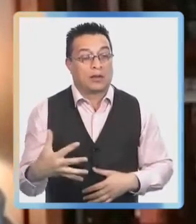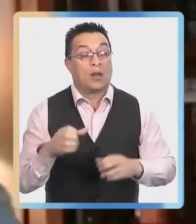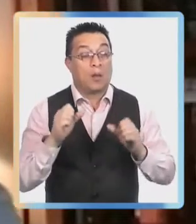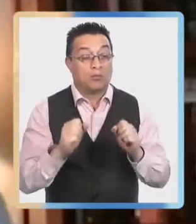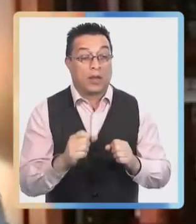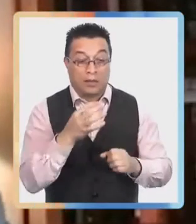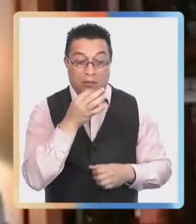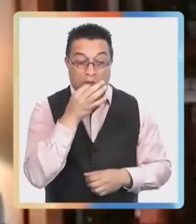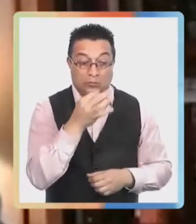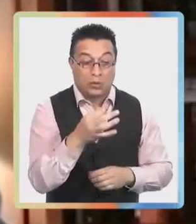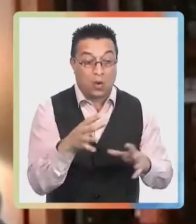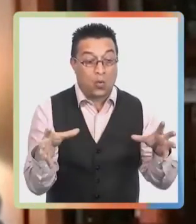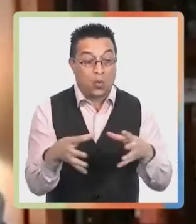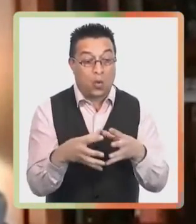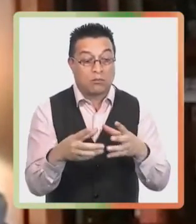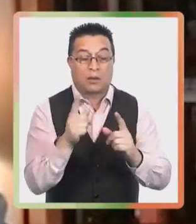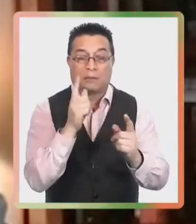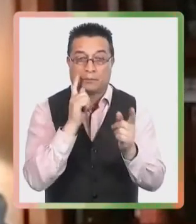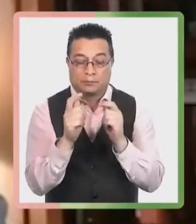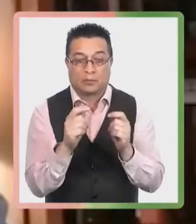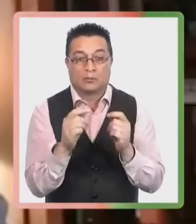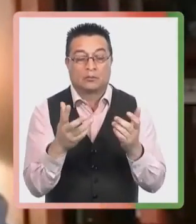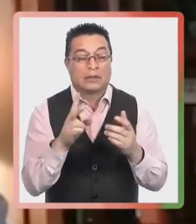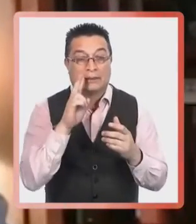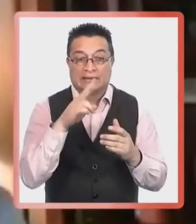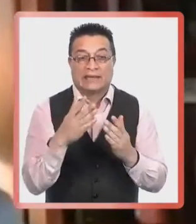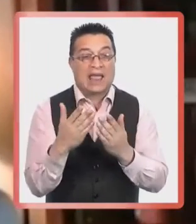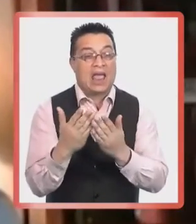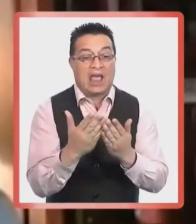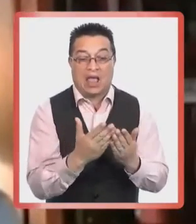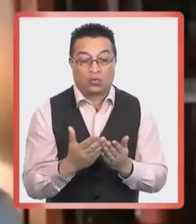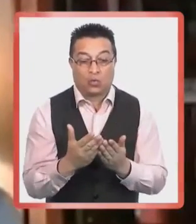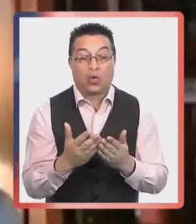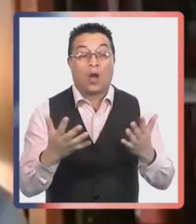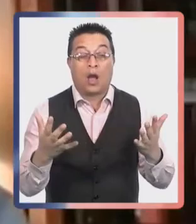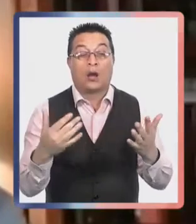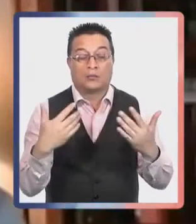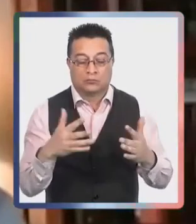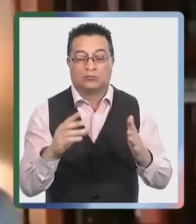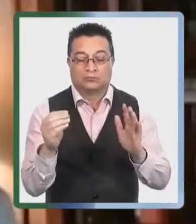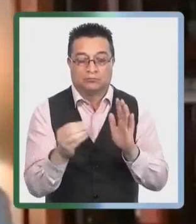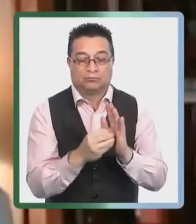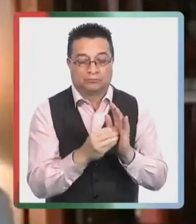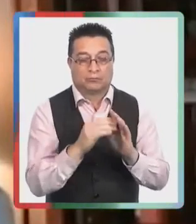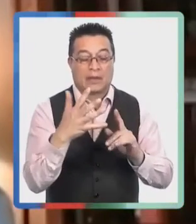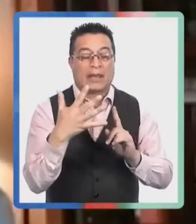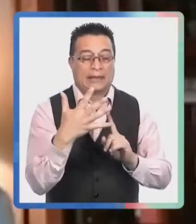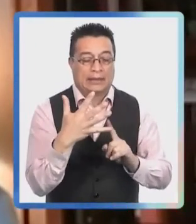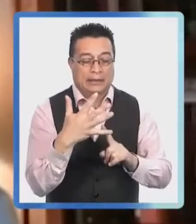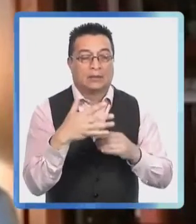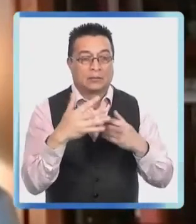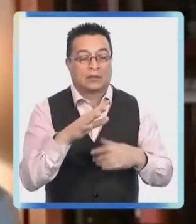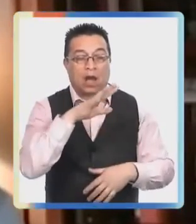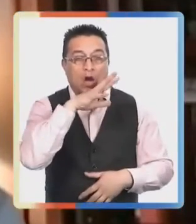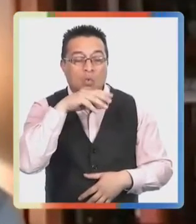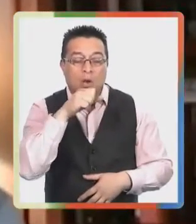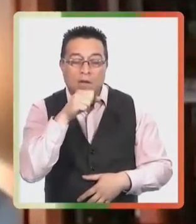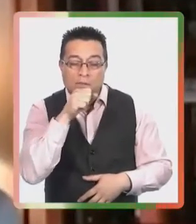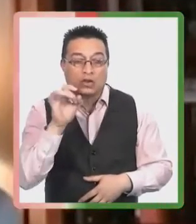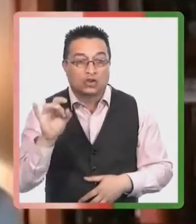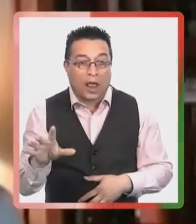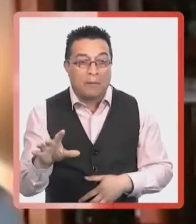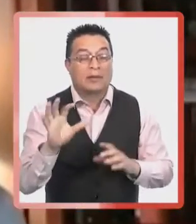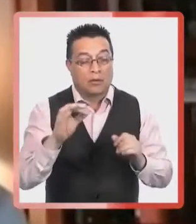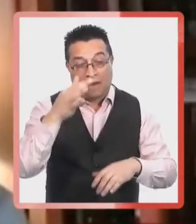porque uno puede fijar grupos de riesgo, sí, sin hacer ningún estudio. Es decir, ya, vamos a vacunar con la quinta dosis, como dices tú, a los adultos